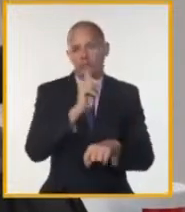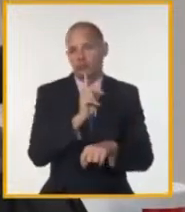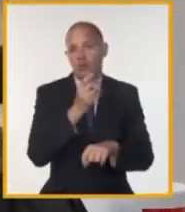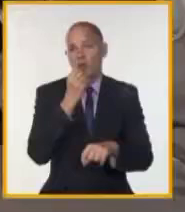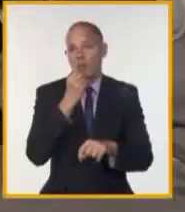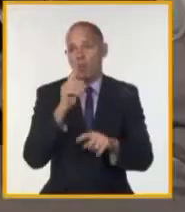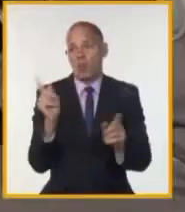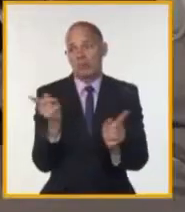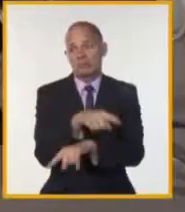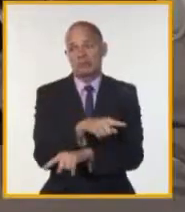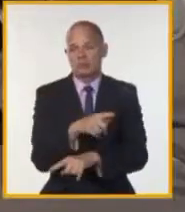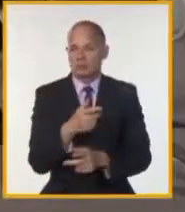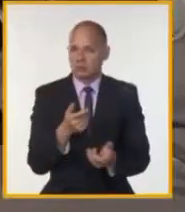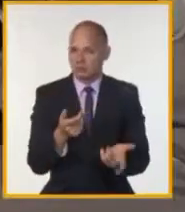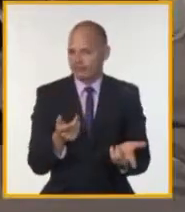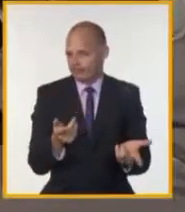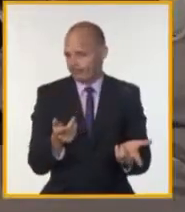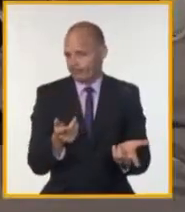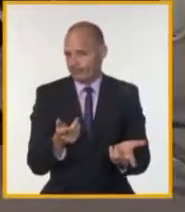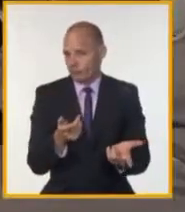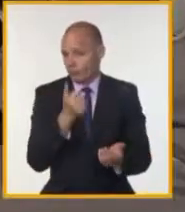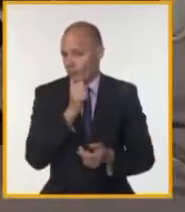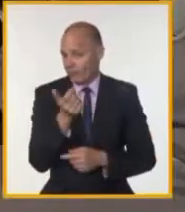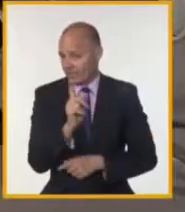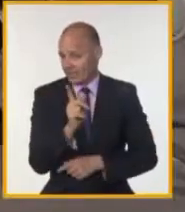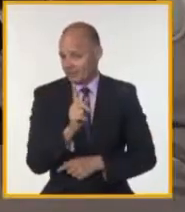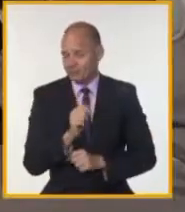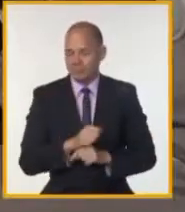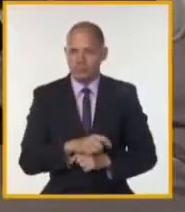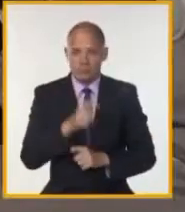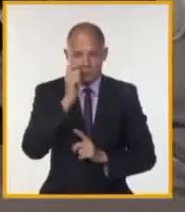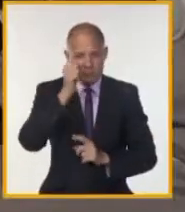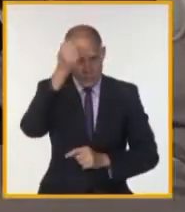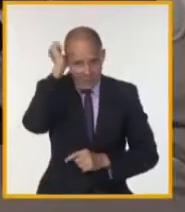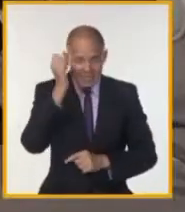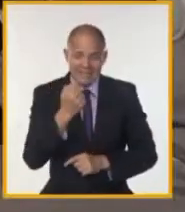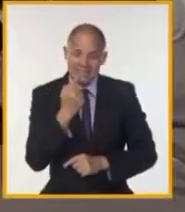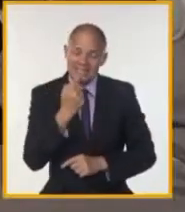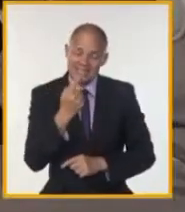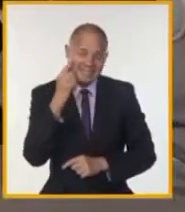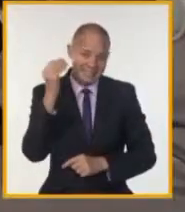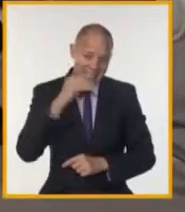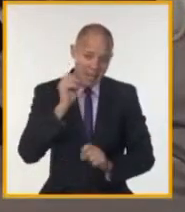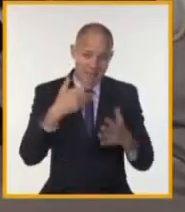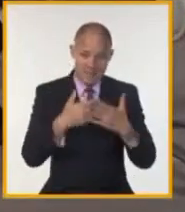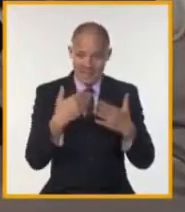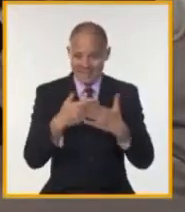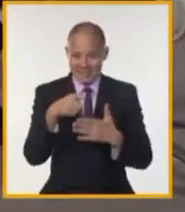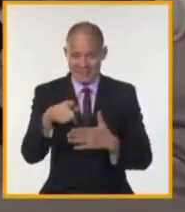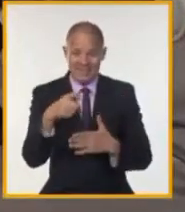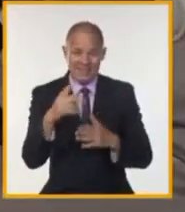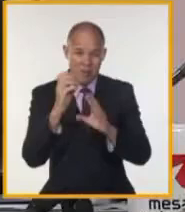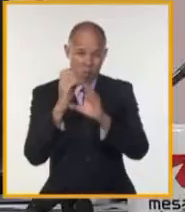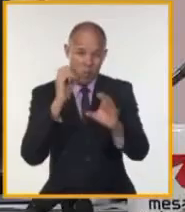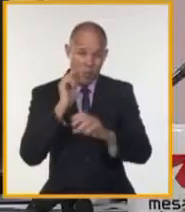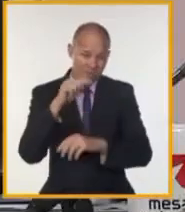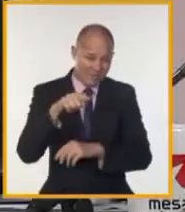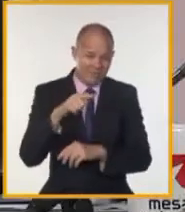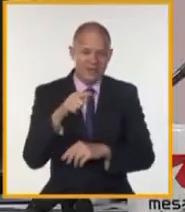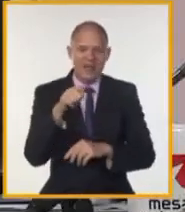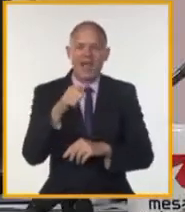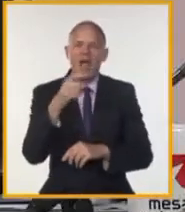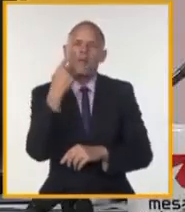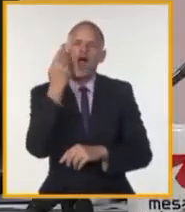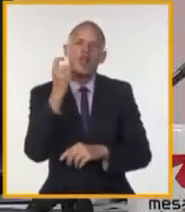los desafíos que tienen los hombres azul, pudiéramos decir, siguen siendo azules, la empresa de ómnibus nacionales, un